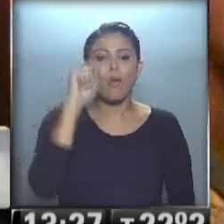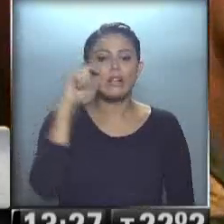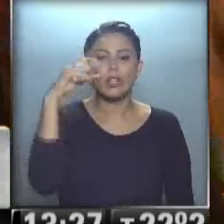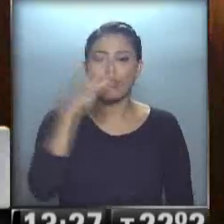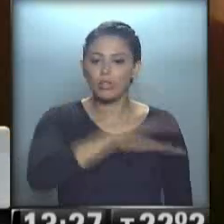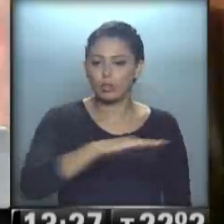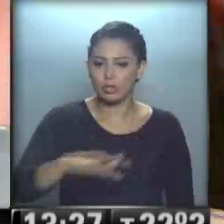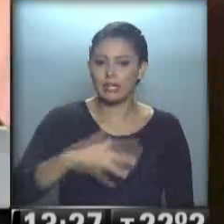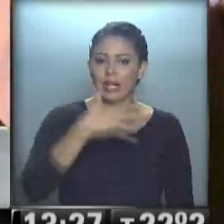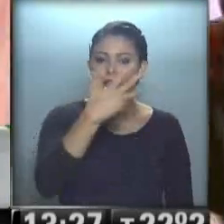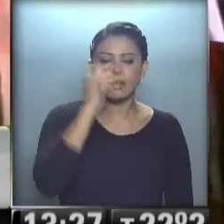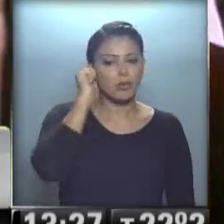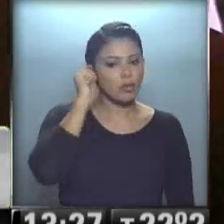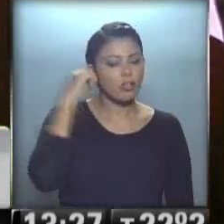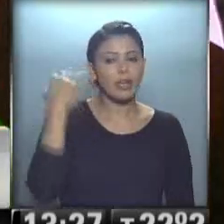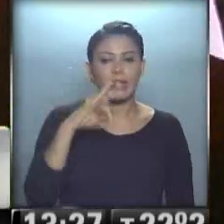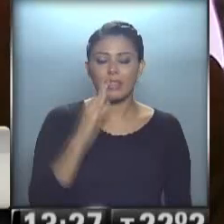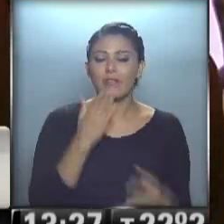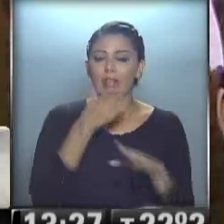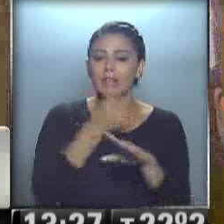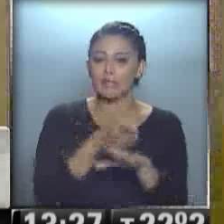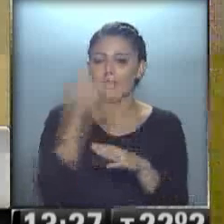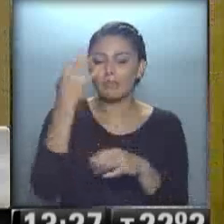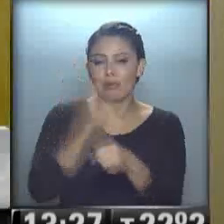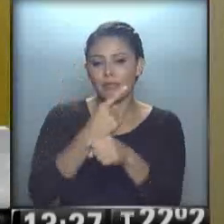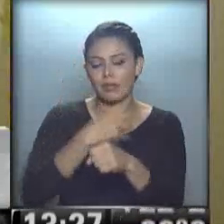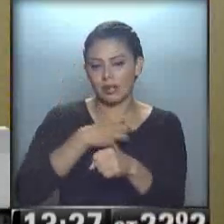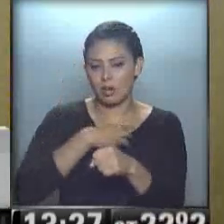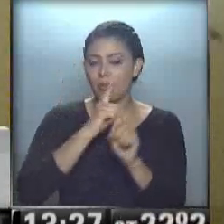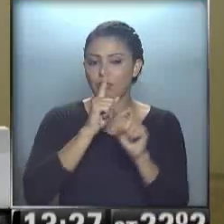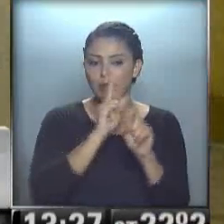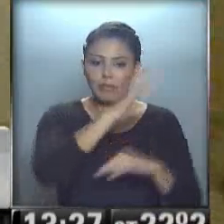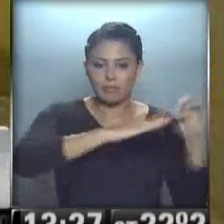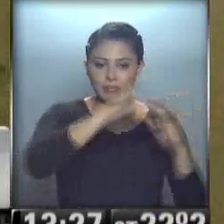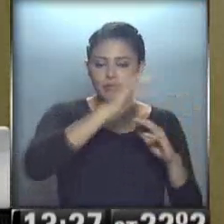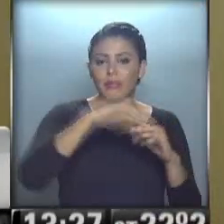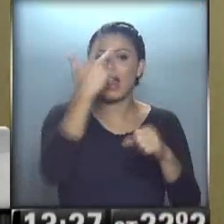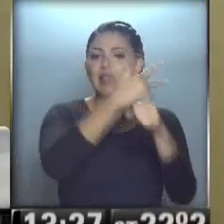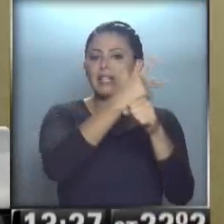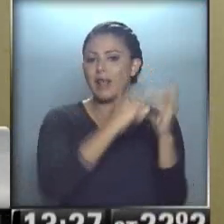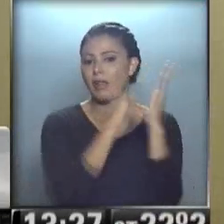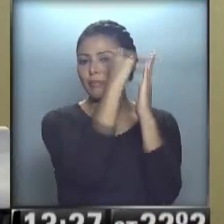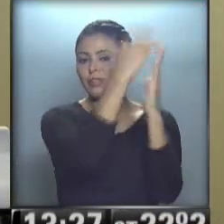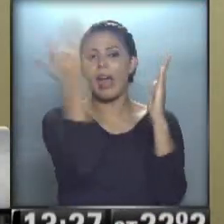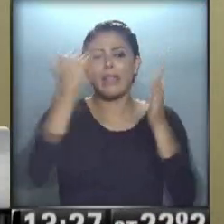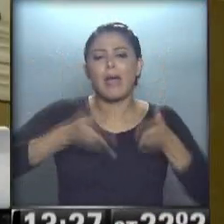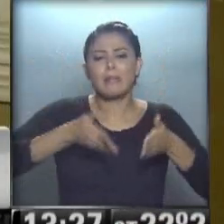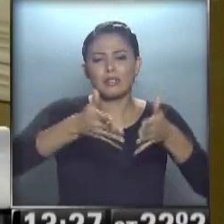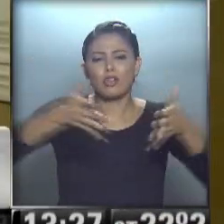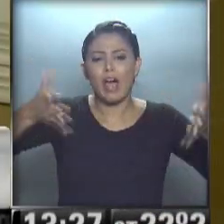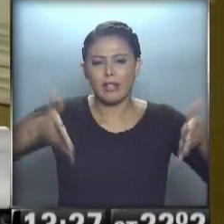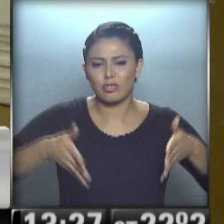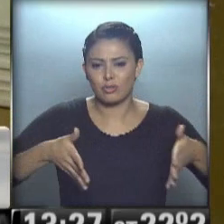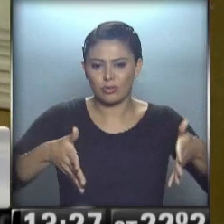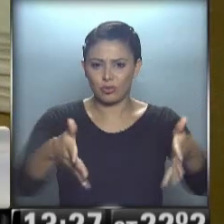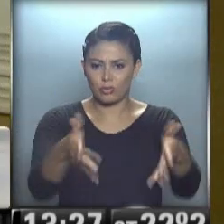de sala de 5 que debieron ingresar a primer grado. Esas aulas se están construyendo en el tercer piso, que era un pasillo muy amplio en el